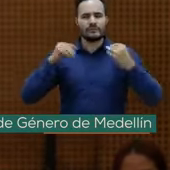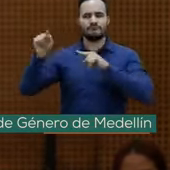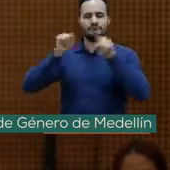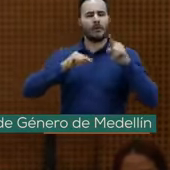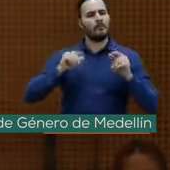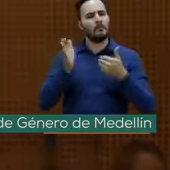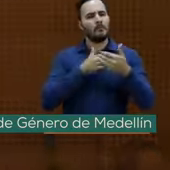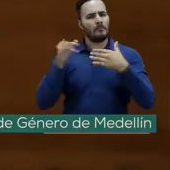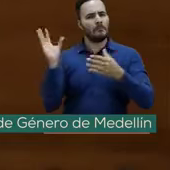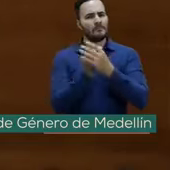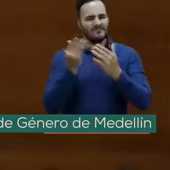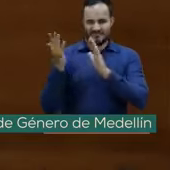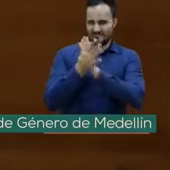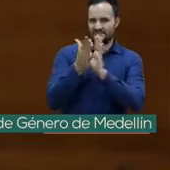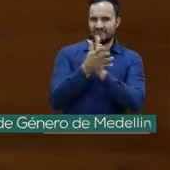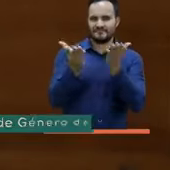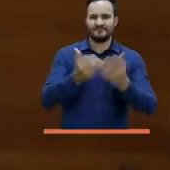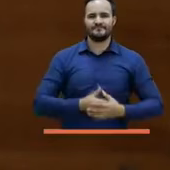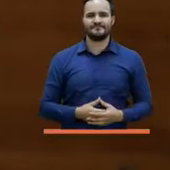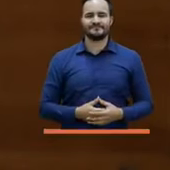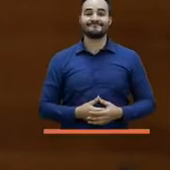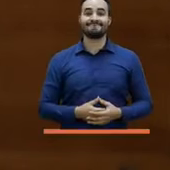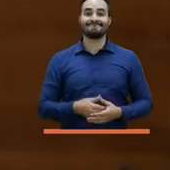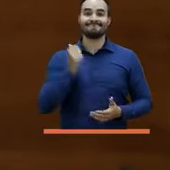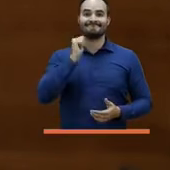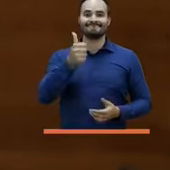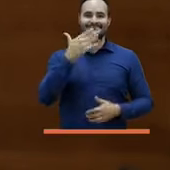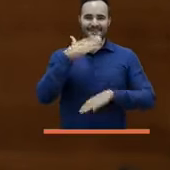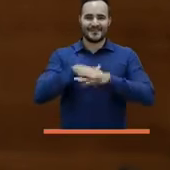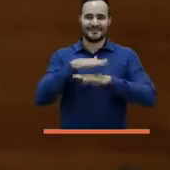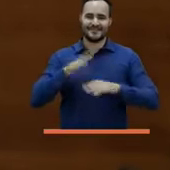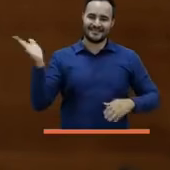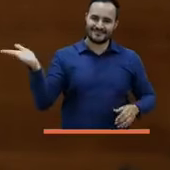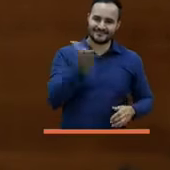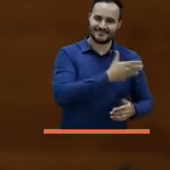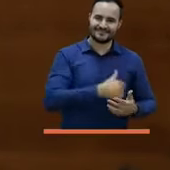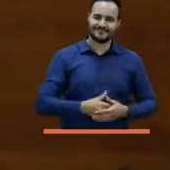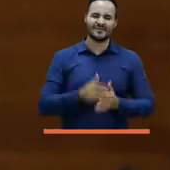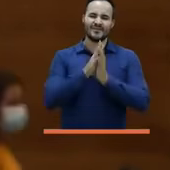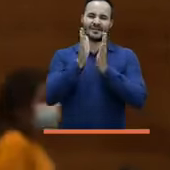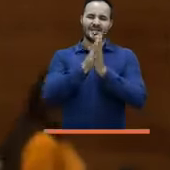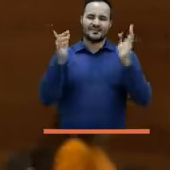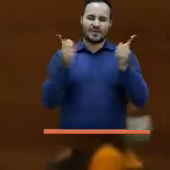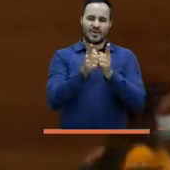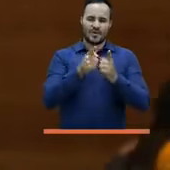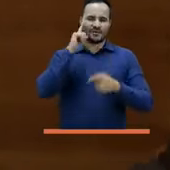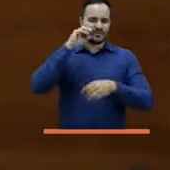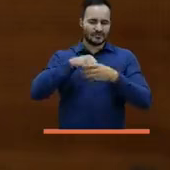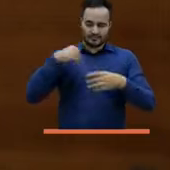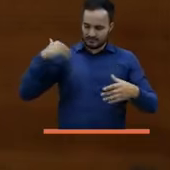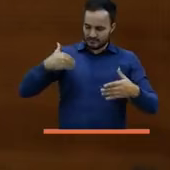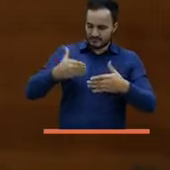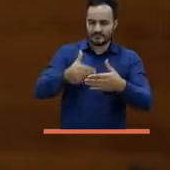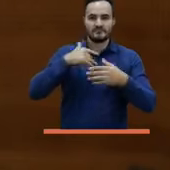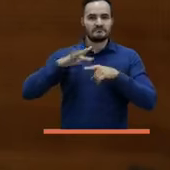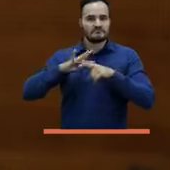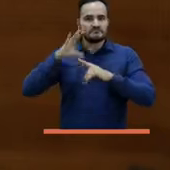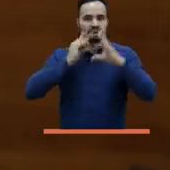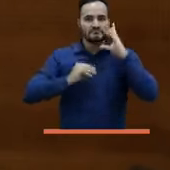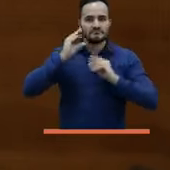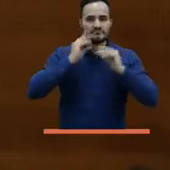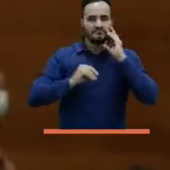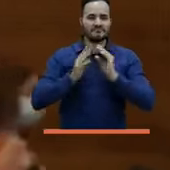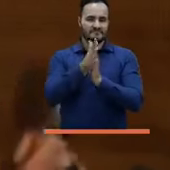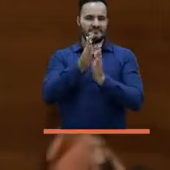favor hoy no muy buenas tardes para todos contarles un poco acerca de la experiencia que hemos tenido en especial en los temas de